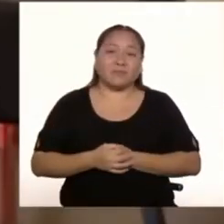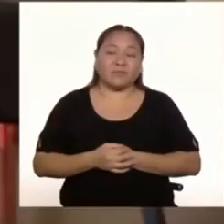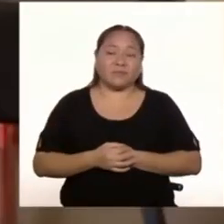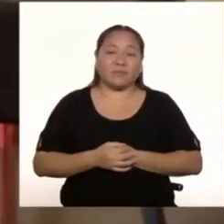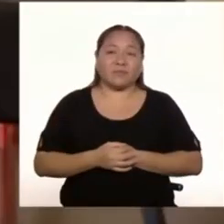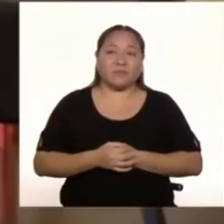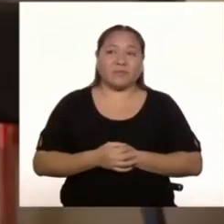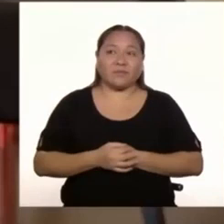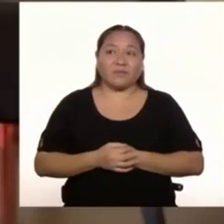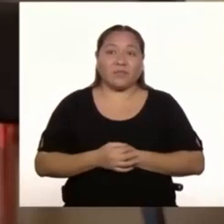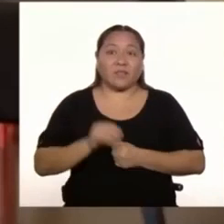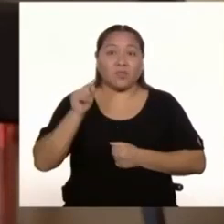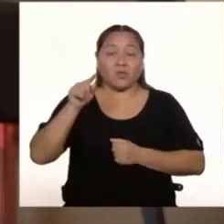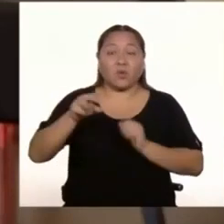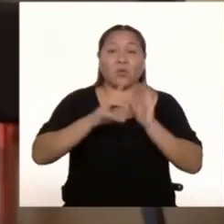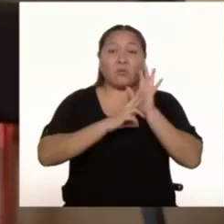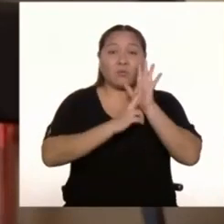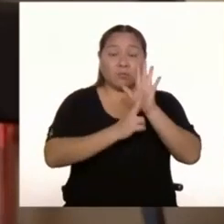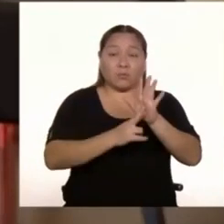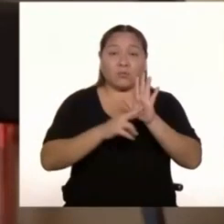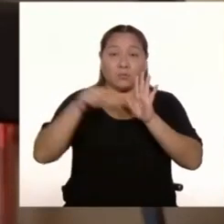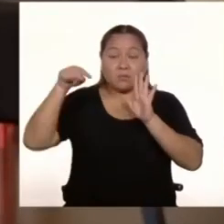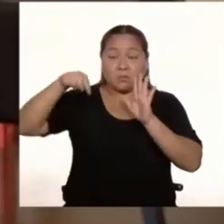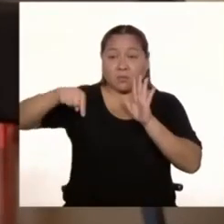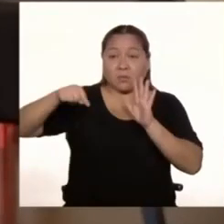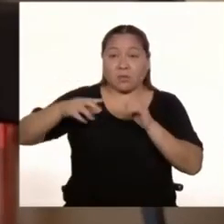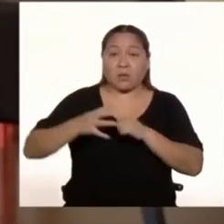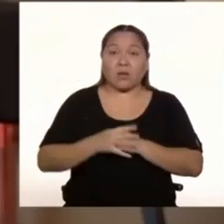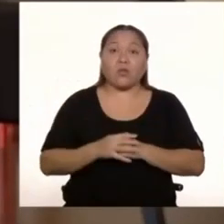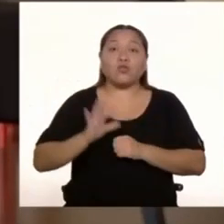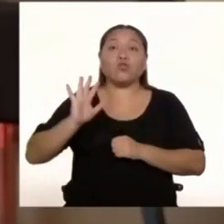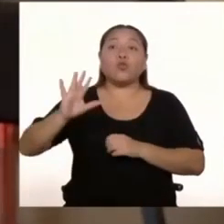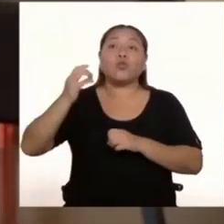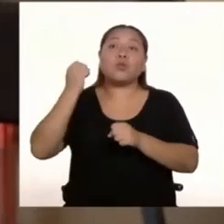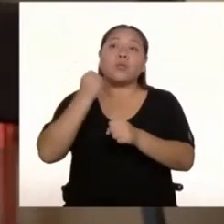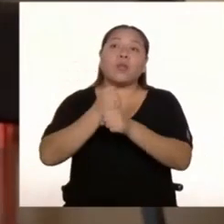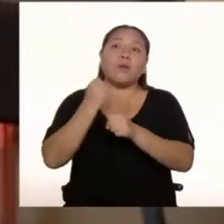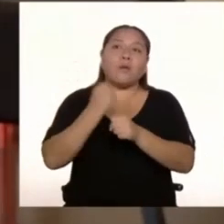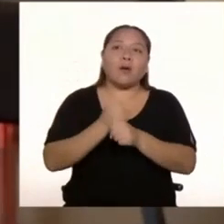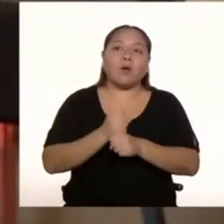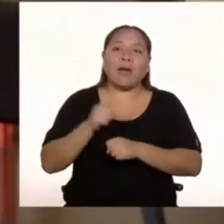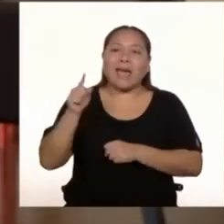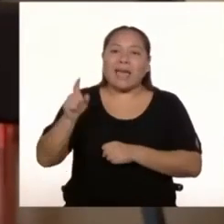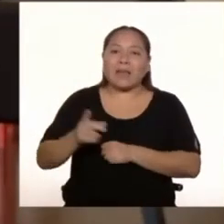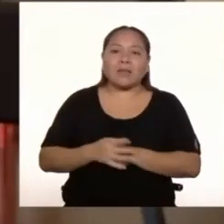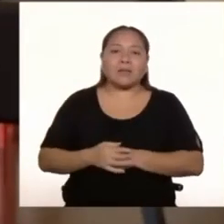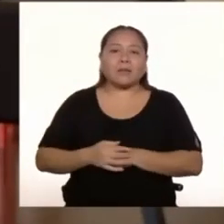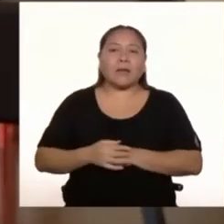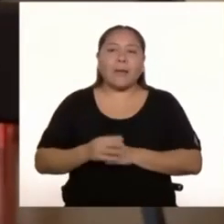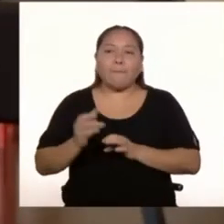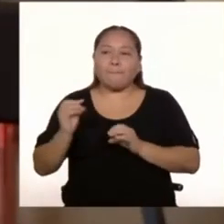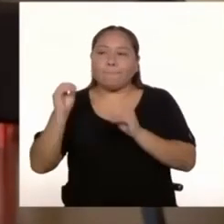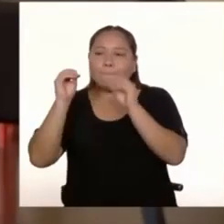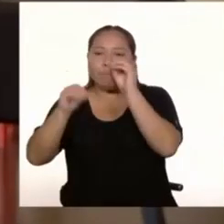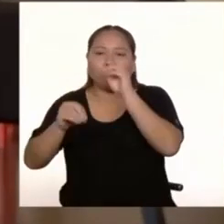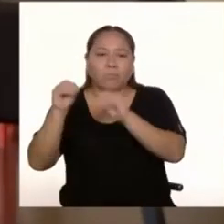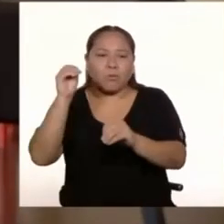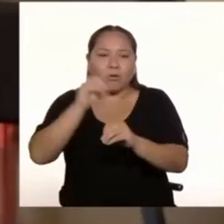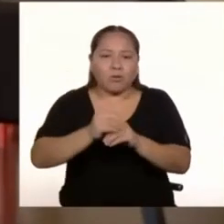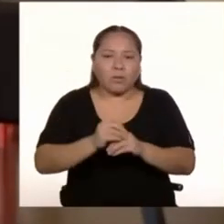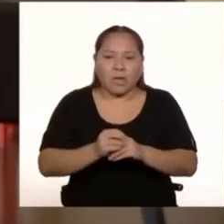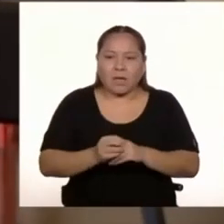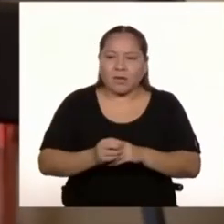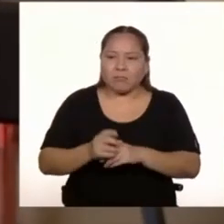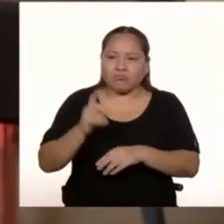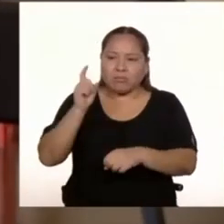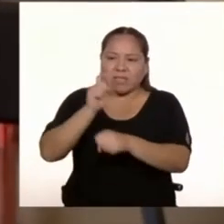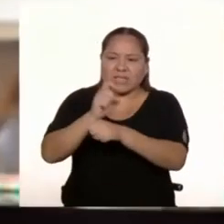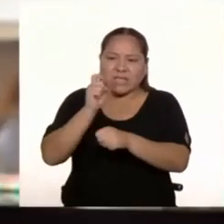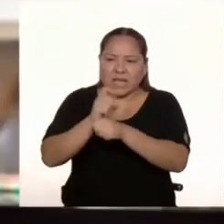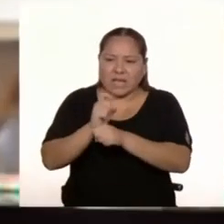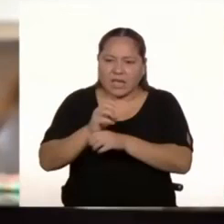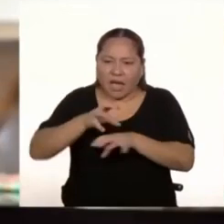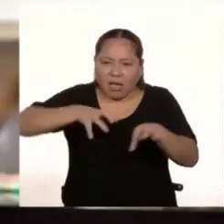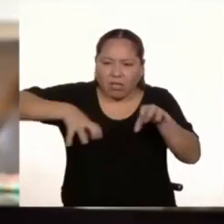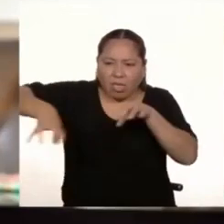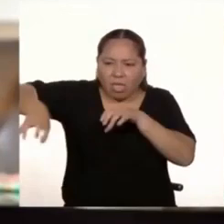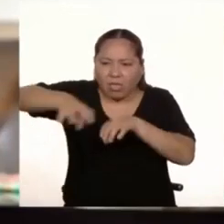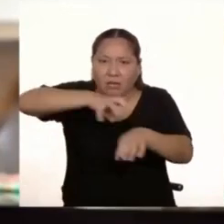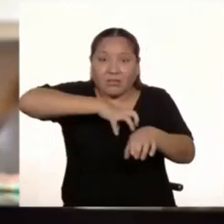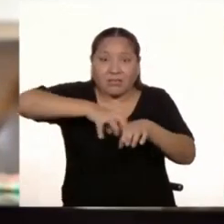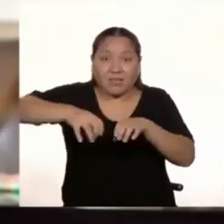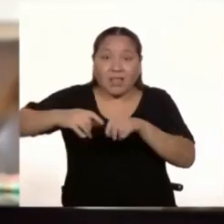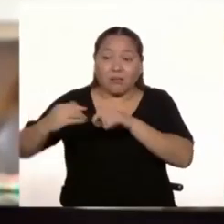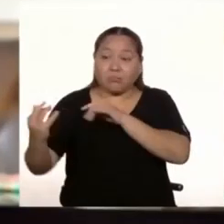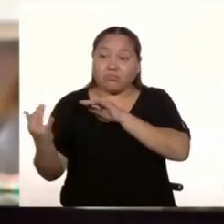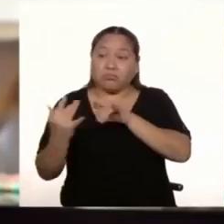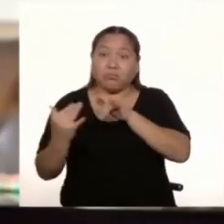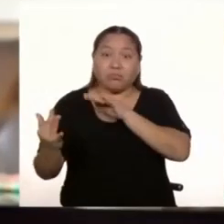El papel que tiene Sánchez Carrión en formar las maquinarias militares que van a servir posteriormente para